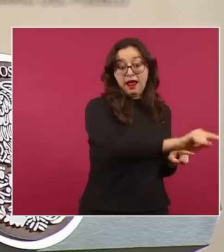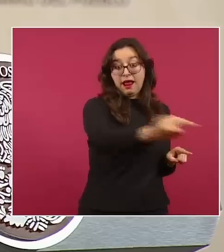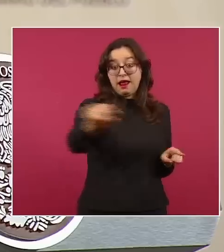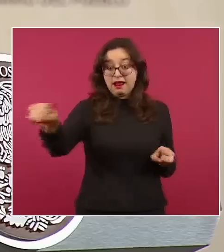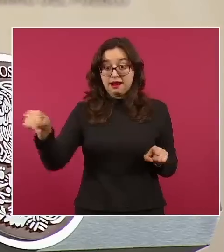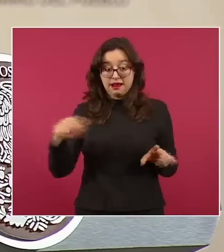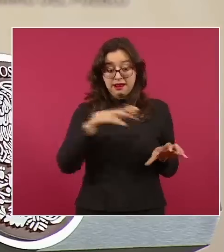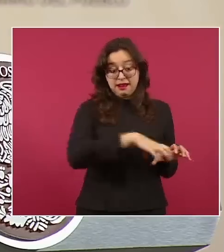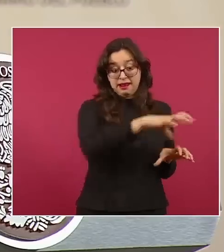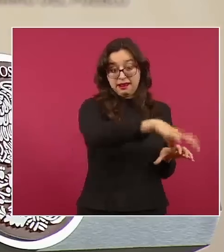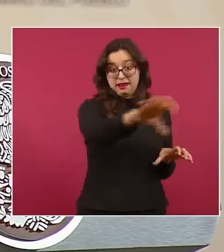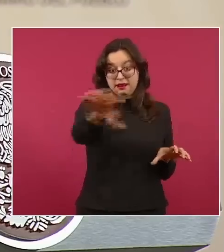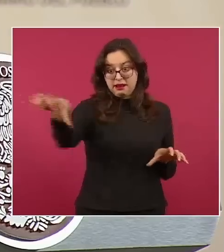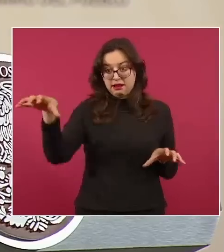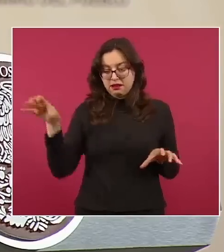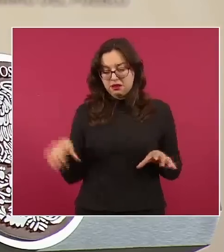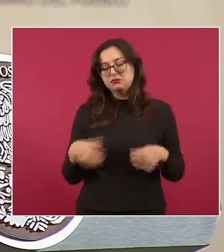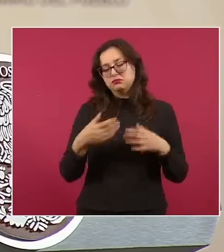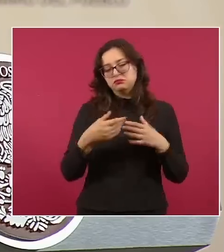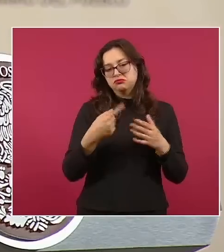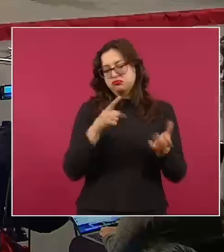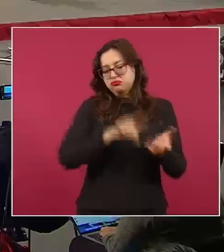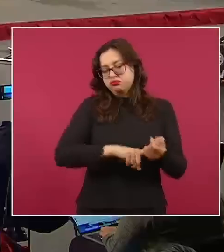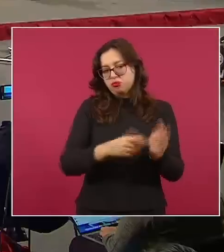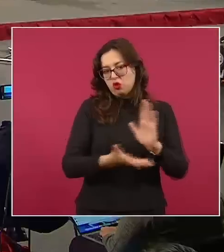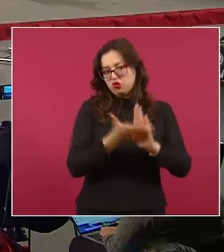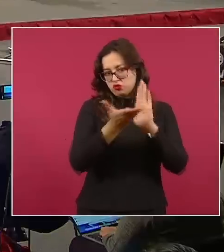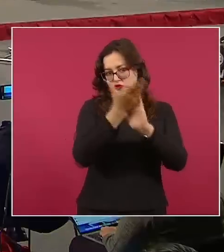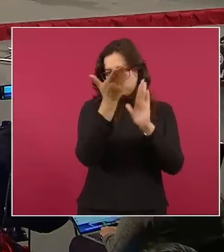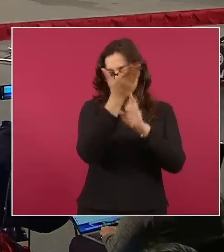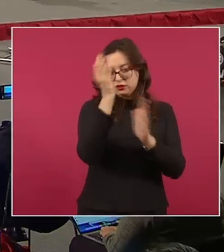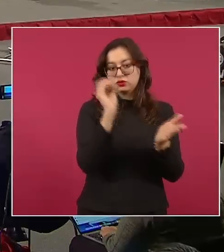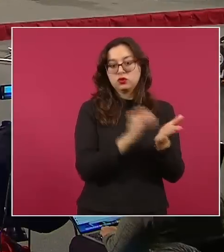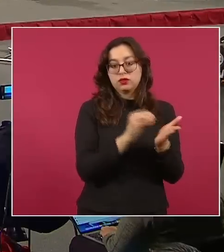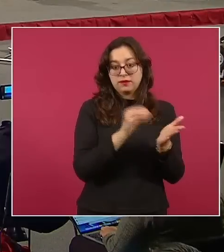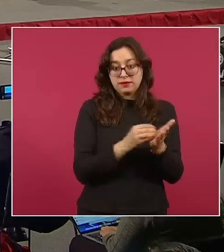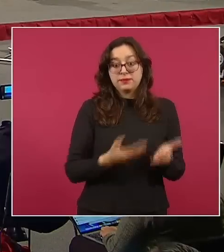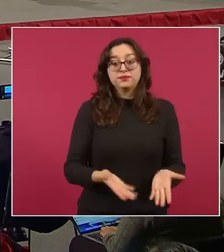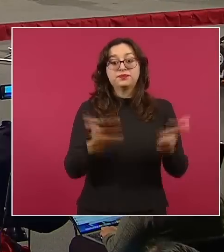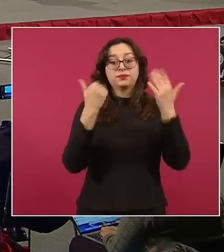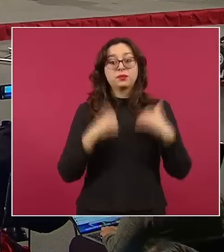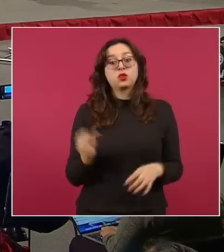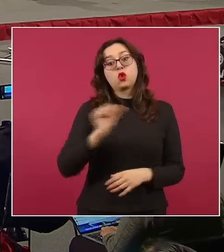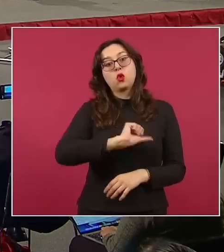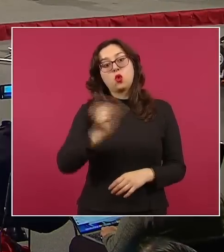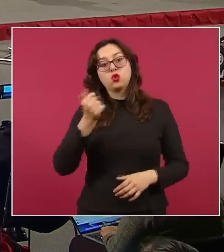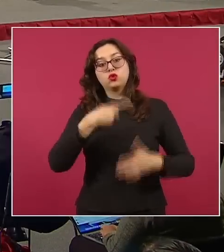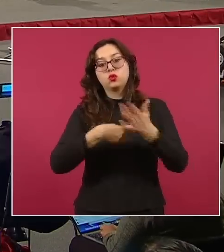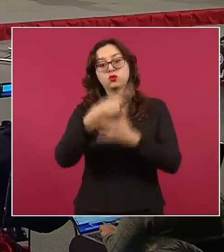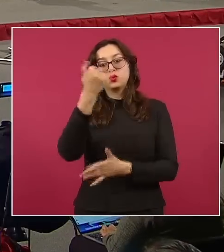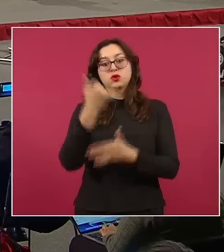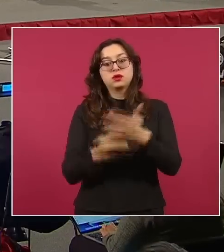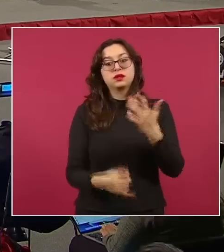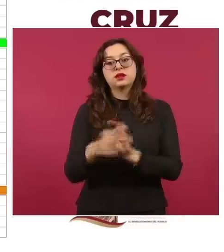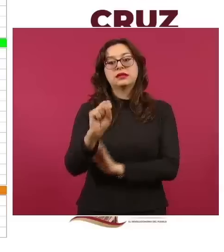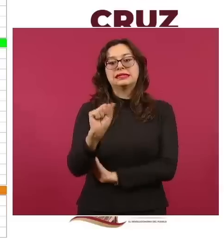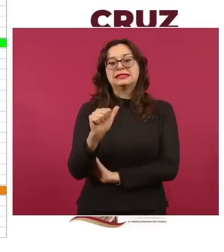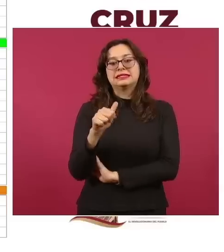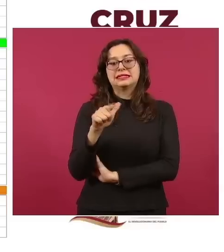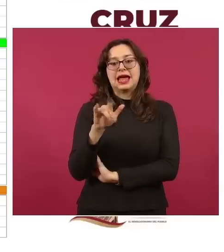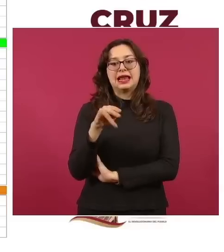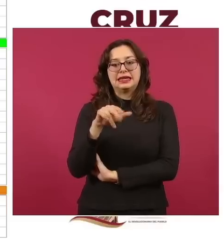Lo siguiente es Salina Cruz. También aquí tenemos un proyecto. Esta es